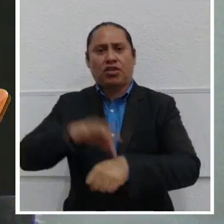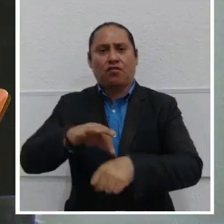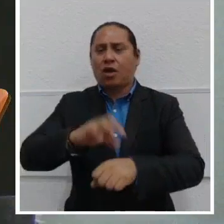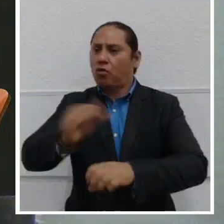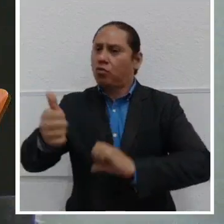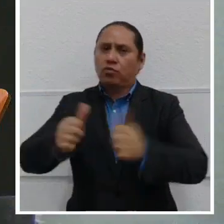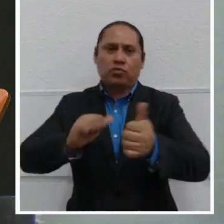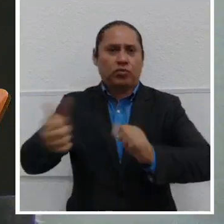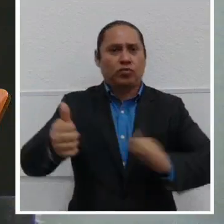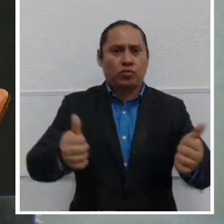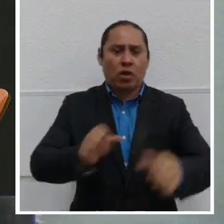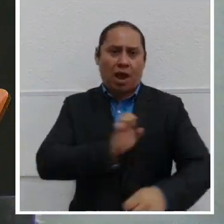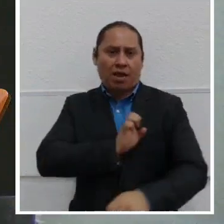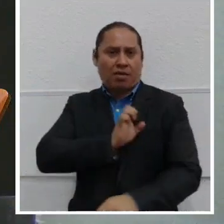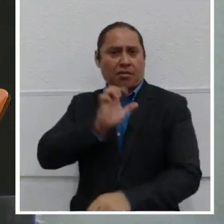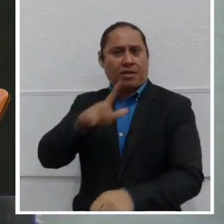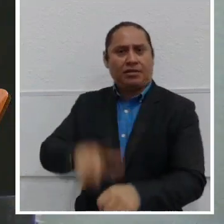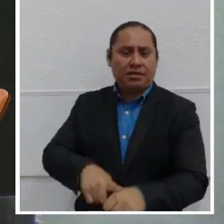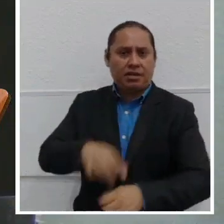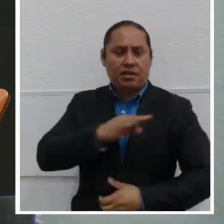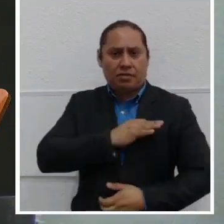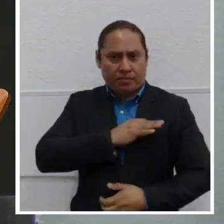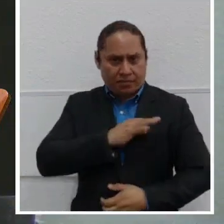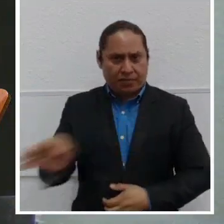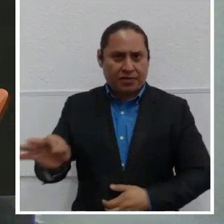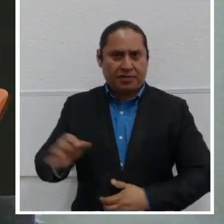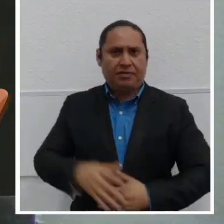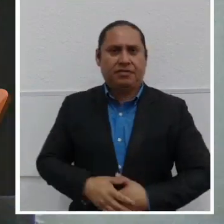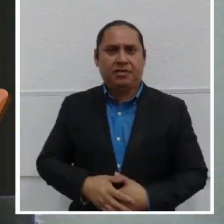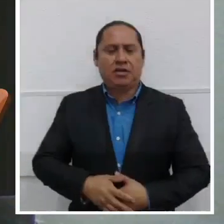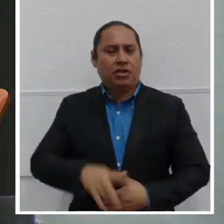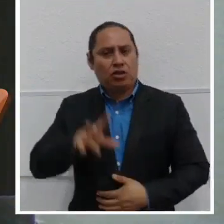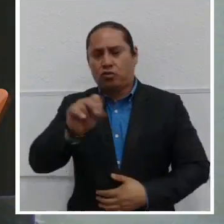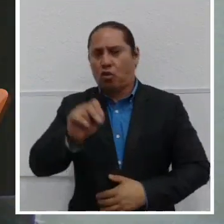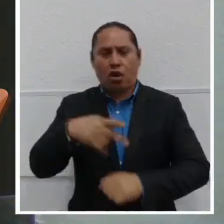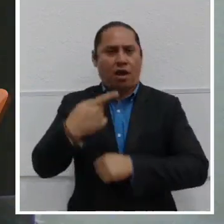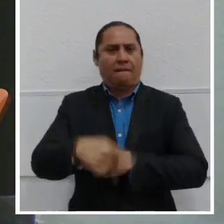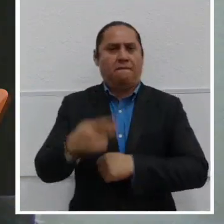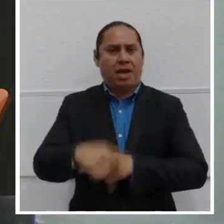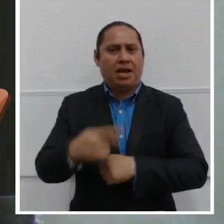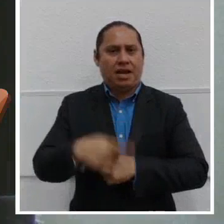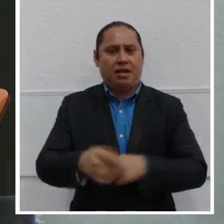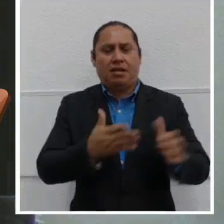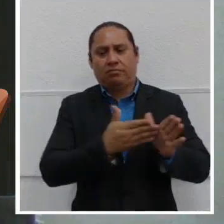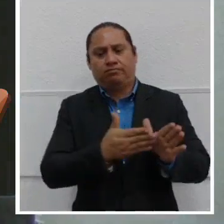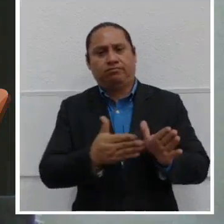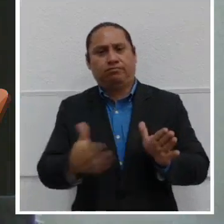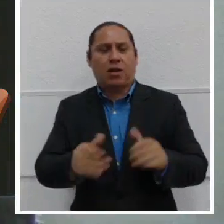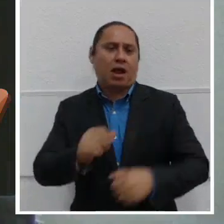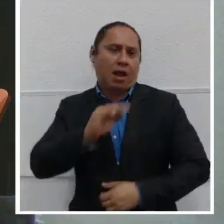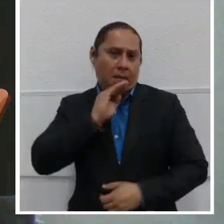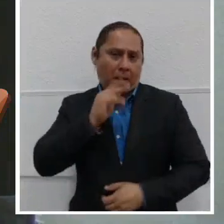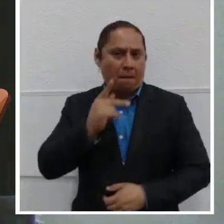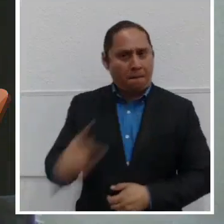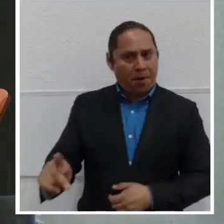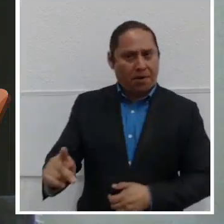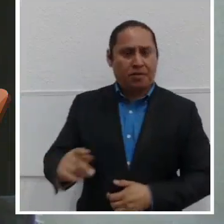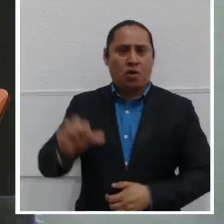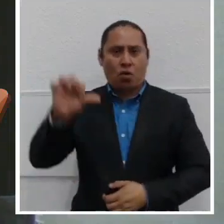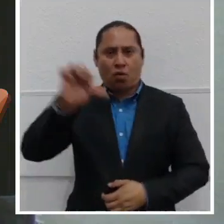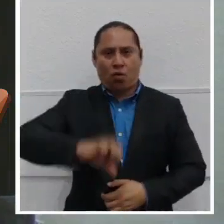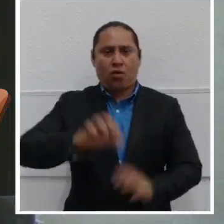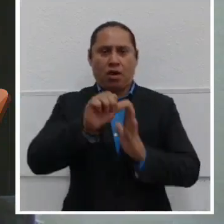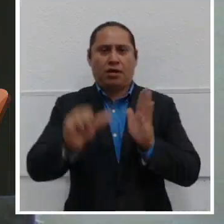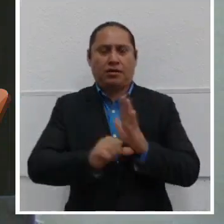especialistas cuando fuera posible y no ponga en peligro la demora a la madre hoy por hoy tenemos el